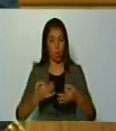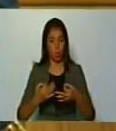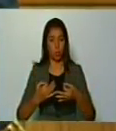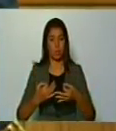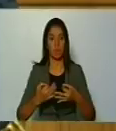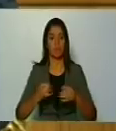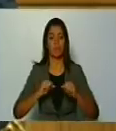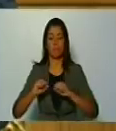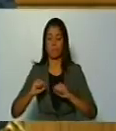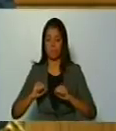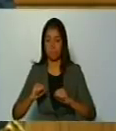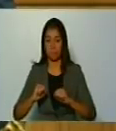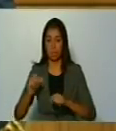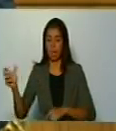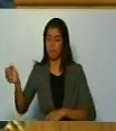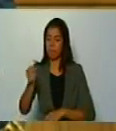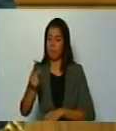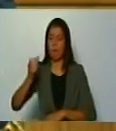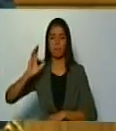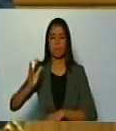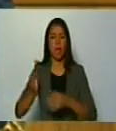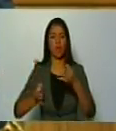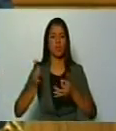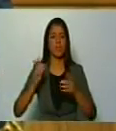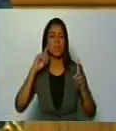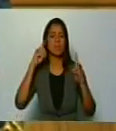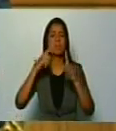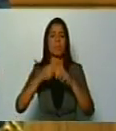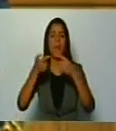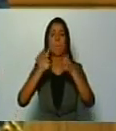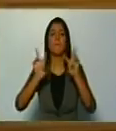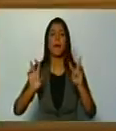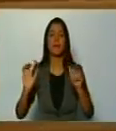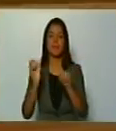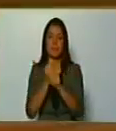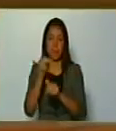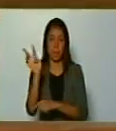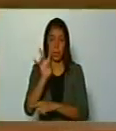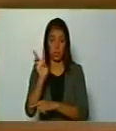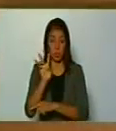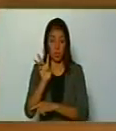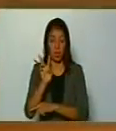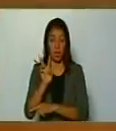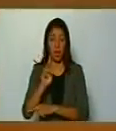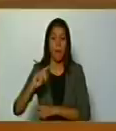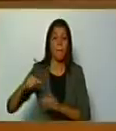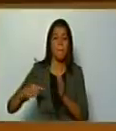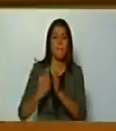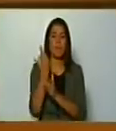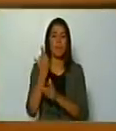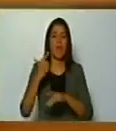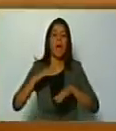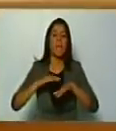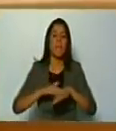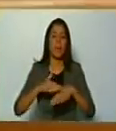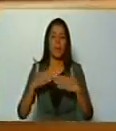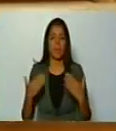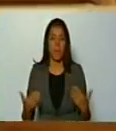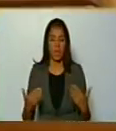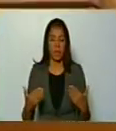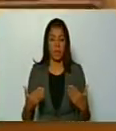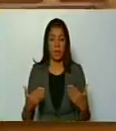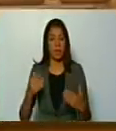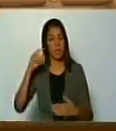acciones últimas como esta, que buscan consolidar la paz en el país. Y digo inéditas porque,